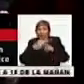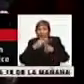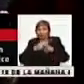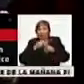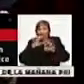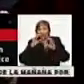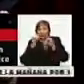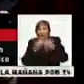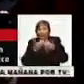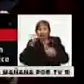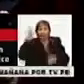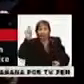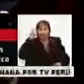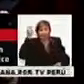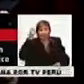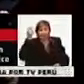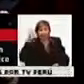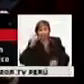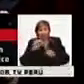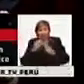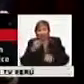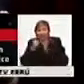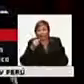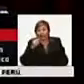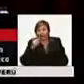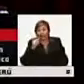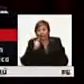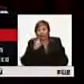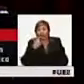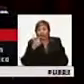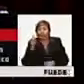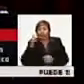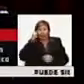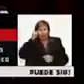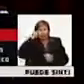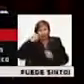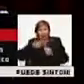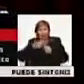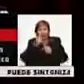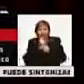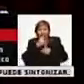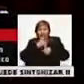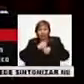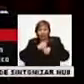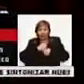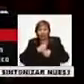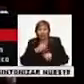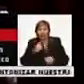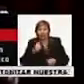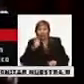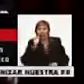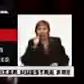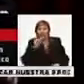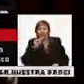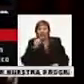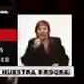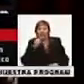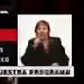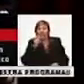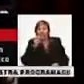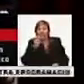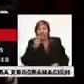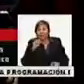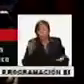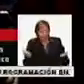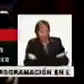del Partido Aprista Peruano esta jornada de recordación de la mejor obra de Aya de la Torre, quiero decirles que él